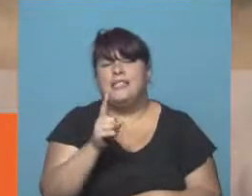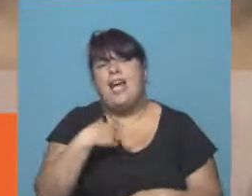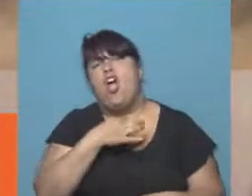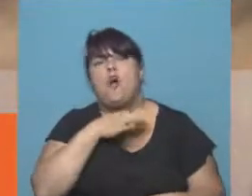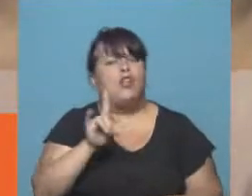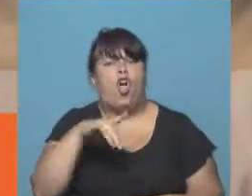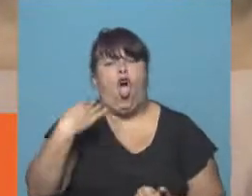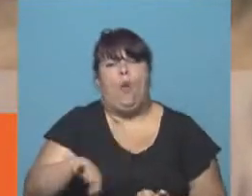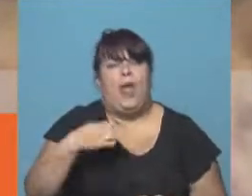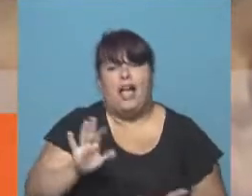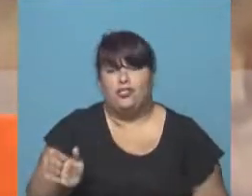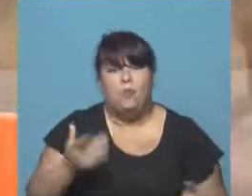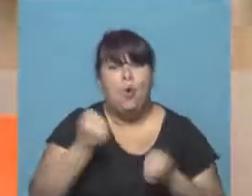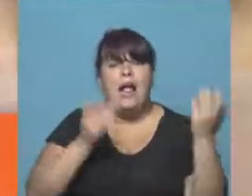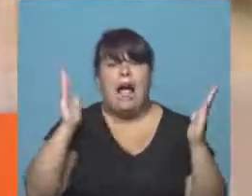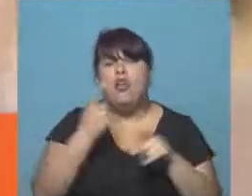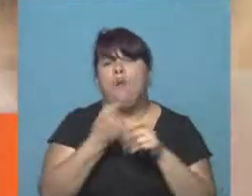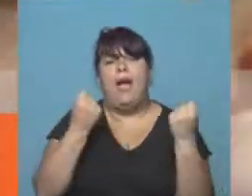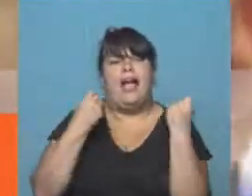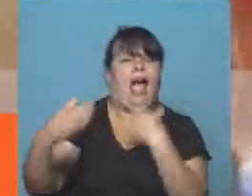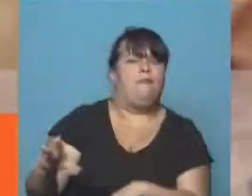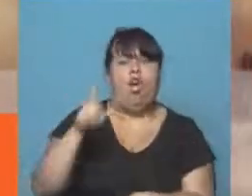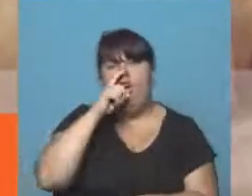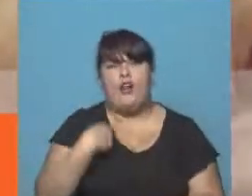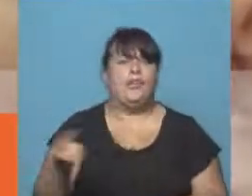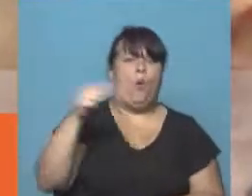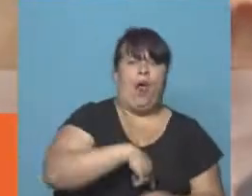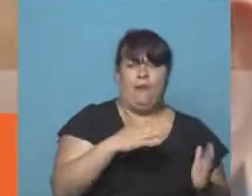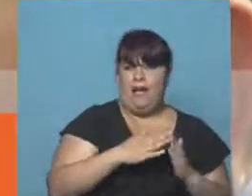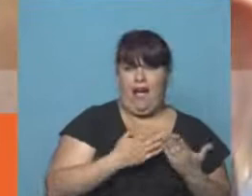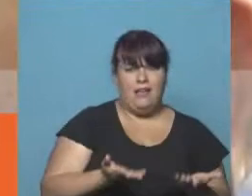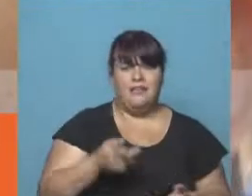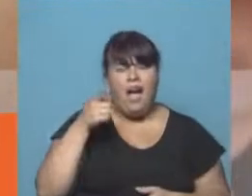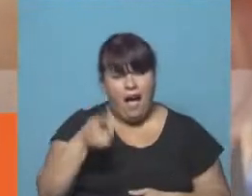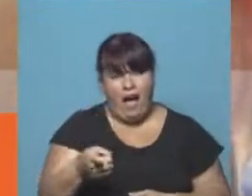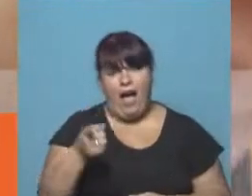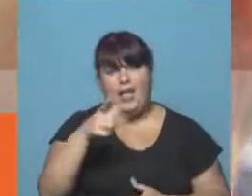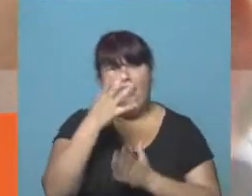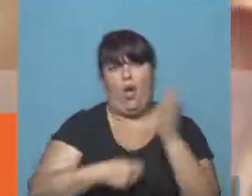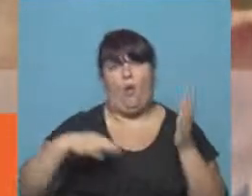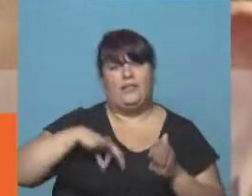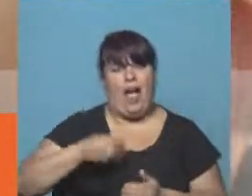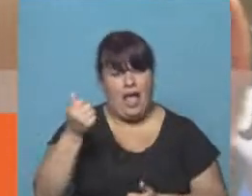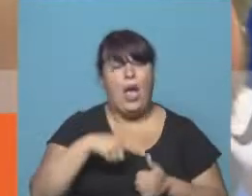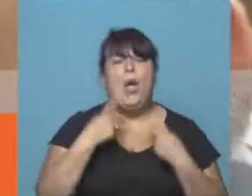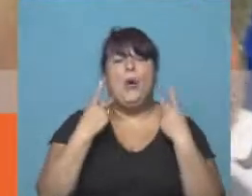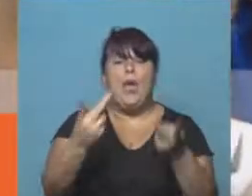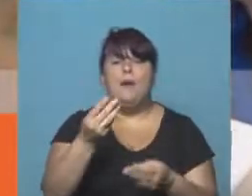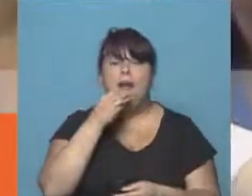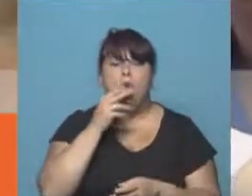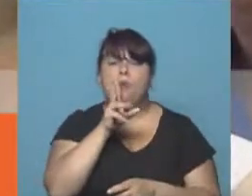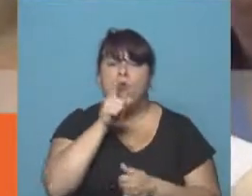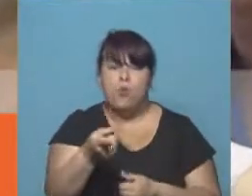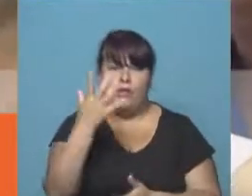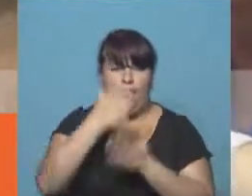son obligatorias, porque un camionero no puede dejar el camión en corriente y venir a su casa, y ahí se le cuentan ganancias. Le dan un viático para comer en la ruta,